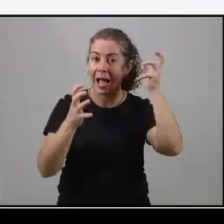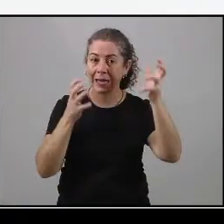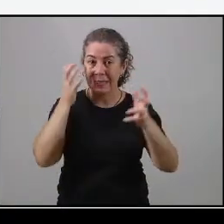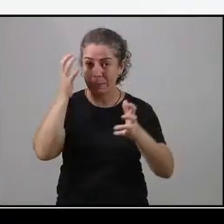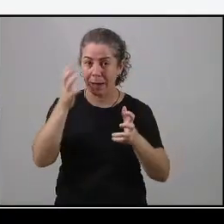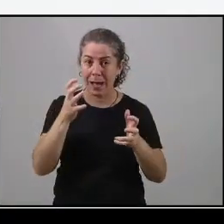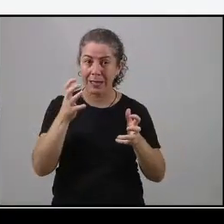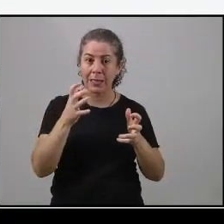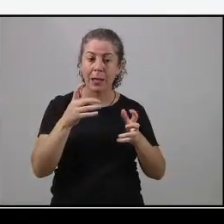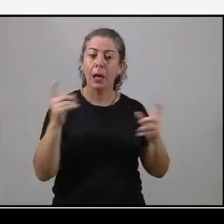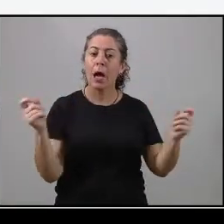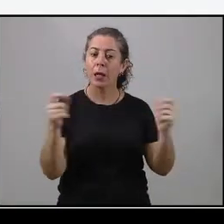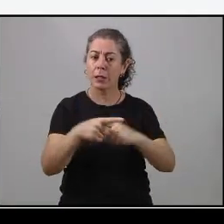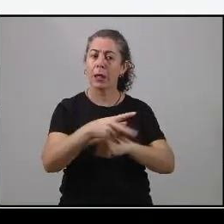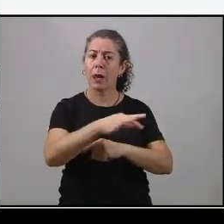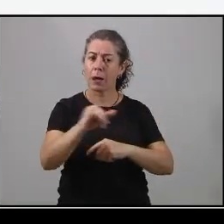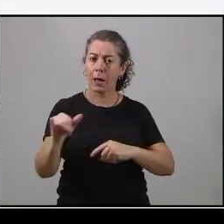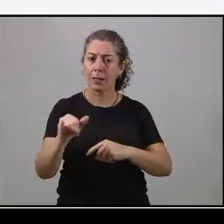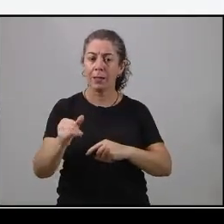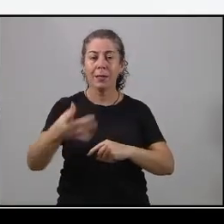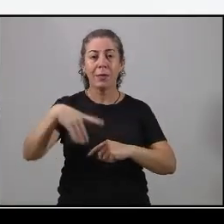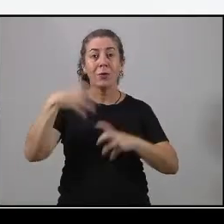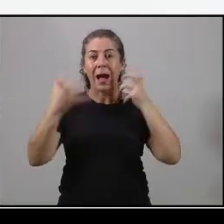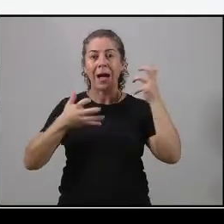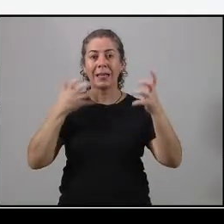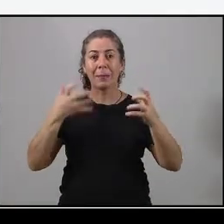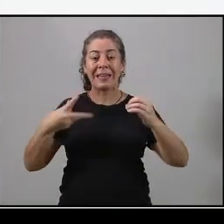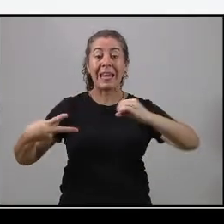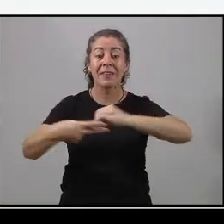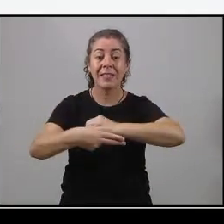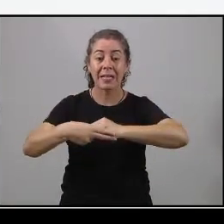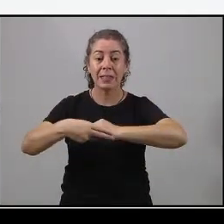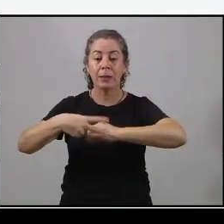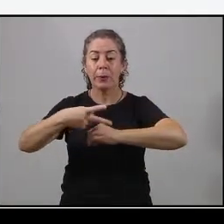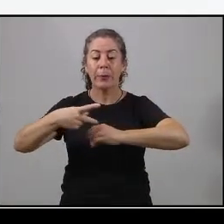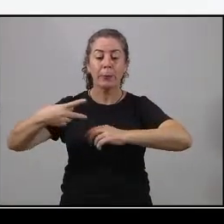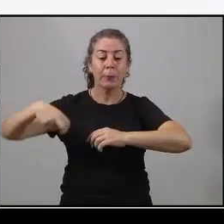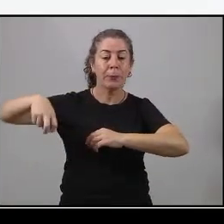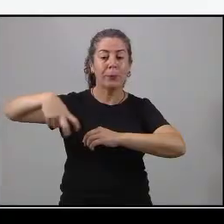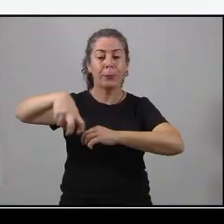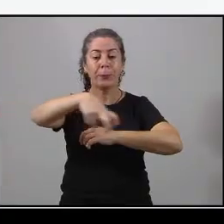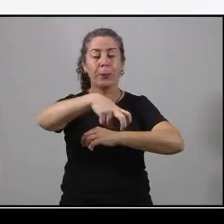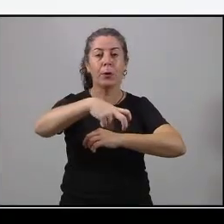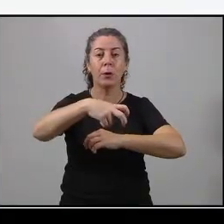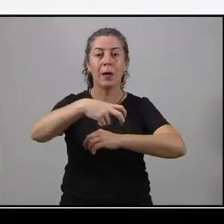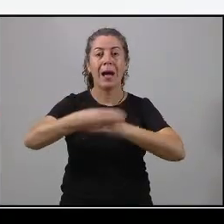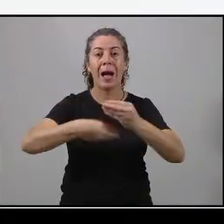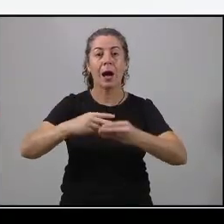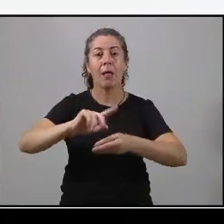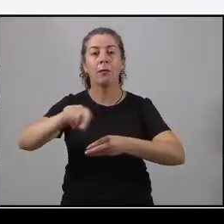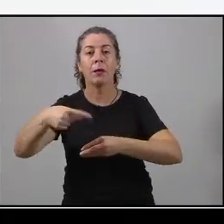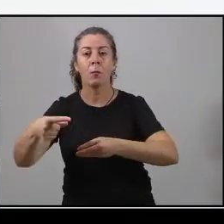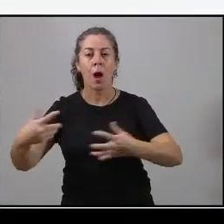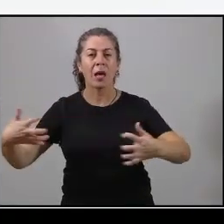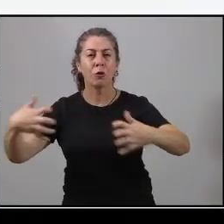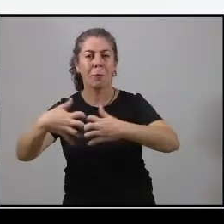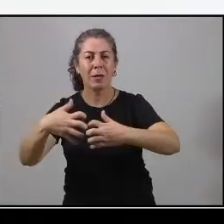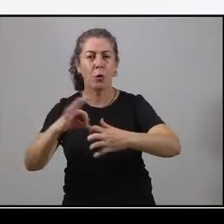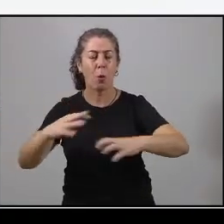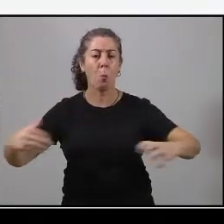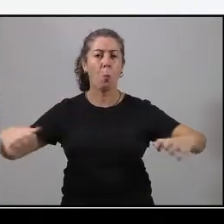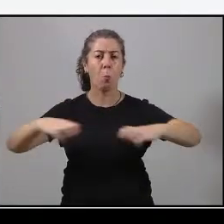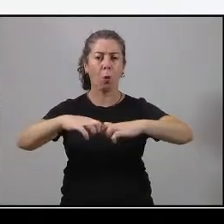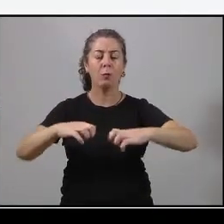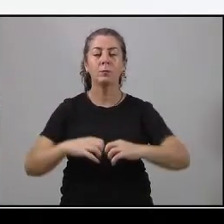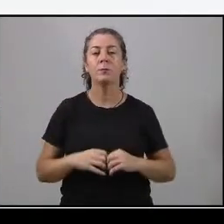una carretera y evitar que crucen y provoquen atropellos o colisiones. Vamos a tratar el